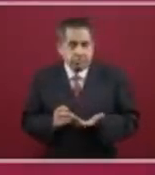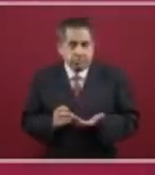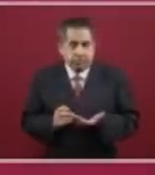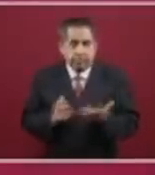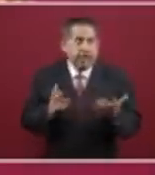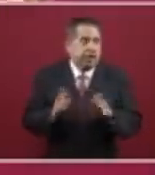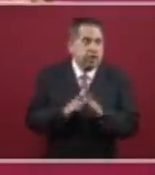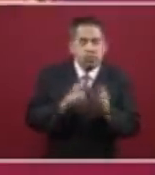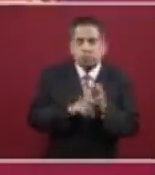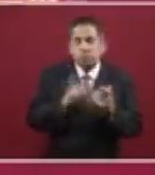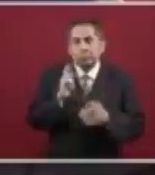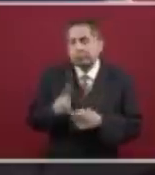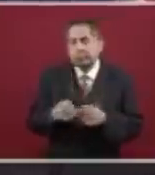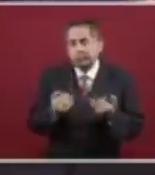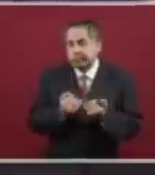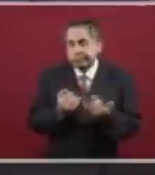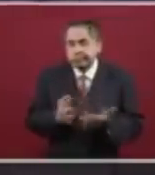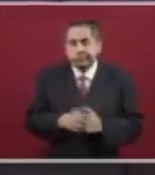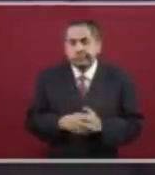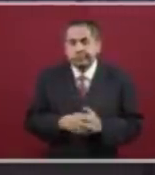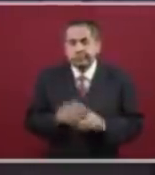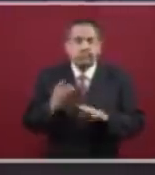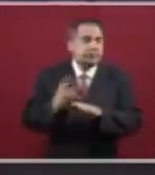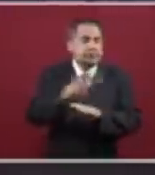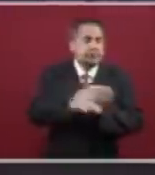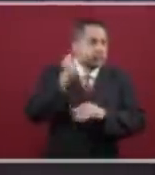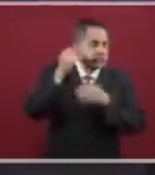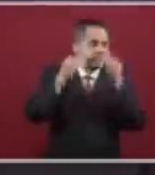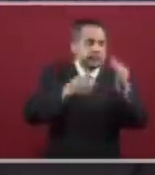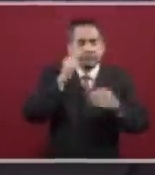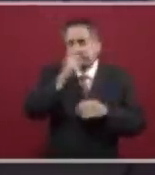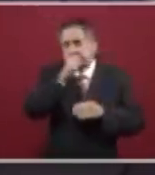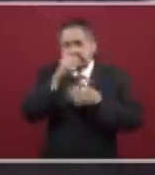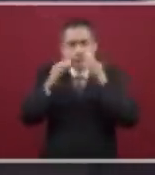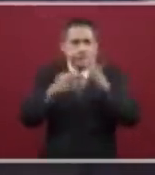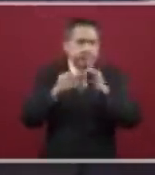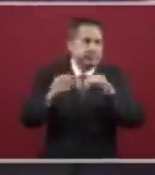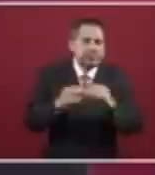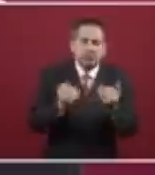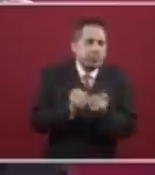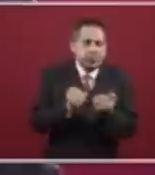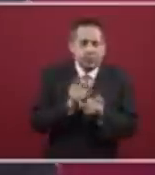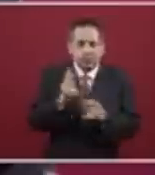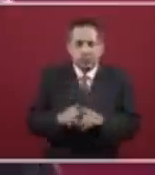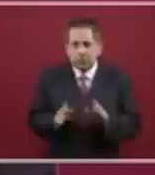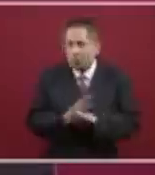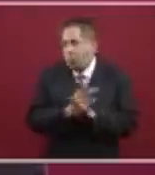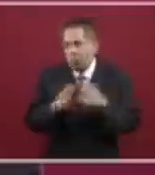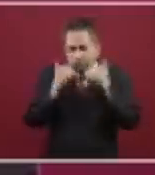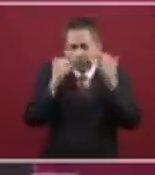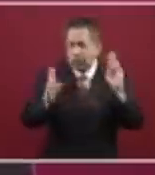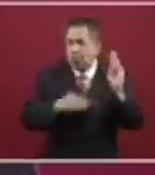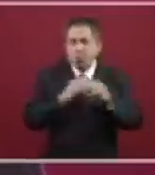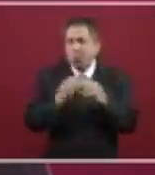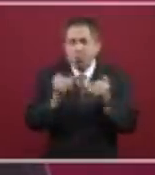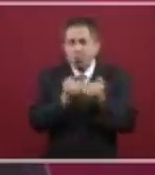pues como en cualquier campaña de cualquier parte del